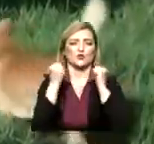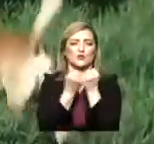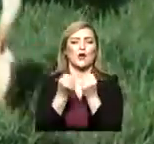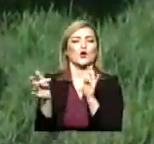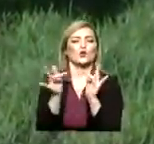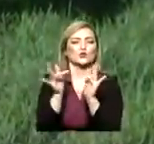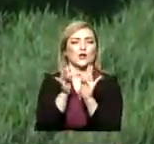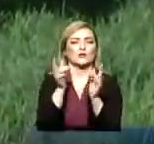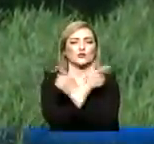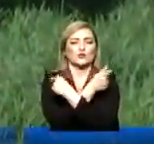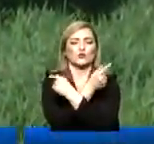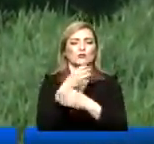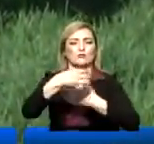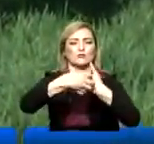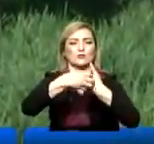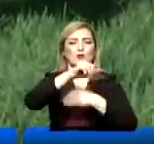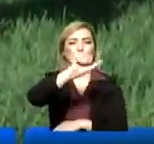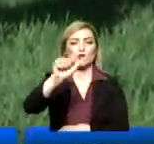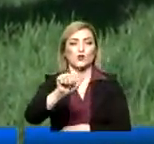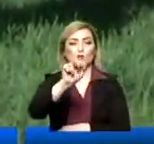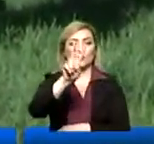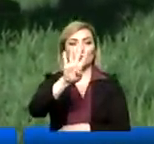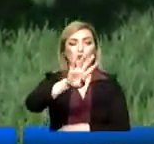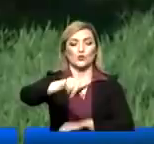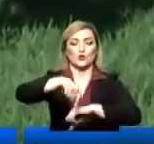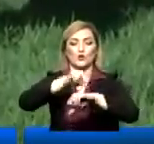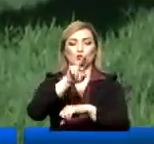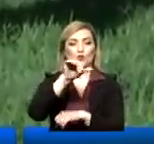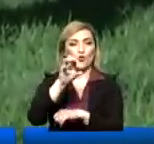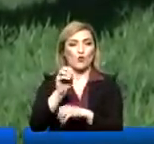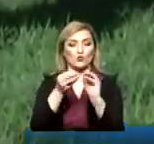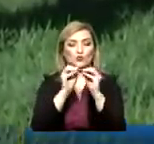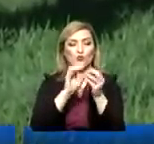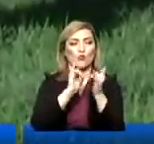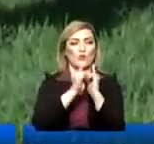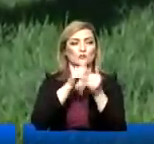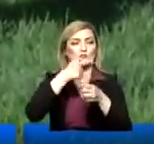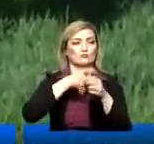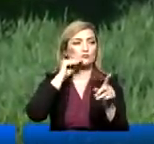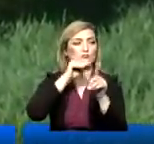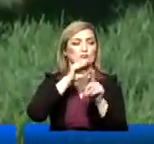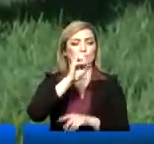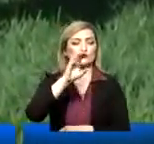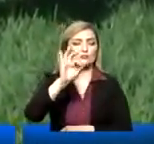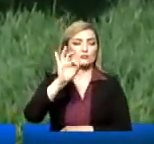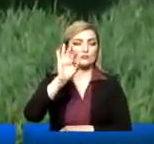contacto. Nuestro Twitter e Instagram, @24horasUIO. Nuestro número de WhatsApp, solo para mensajes, el